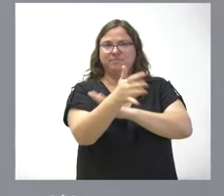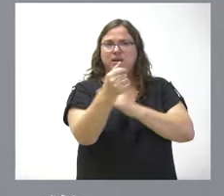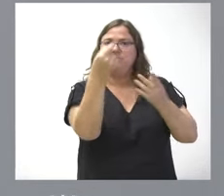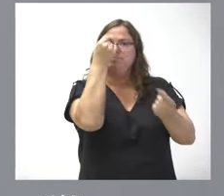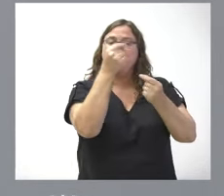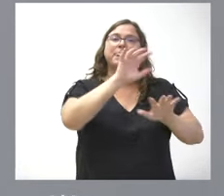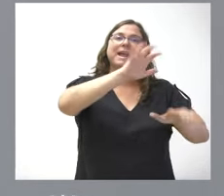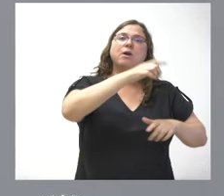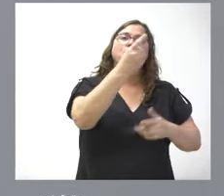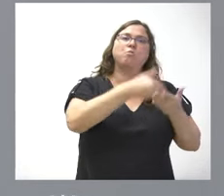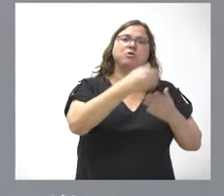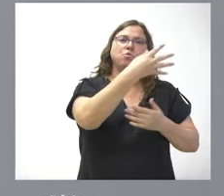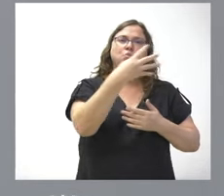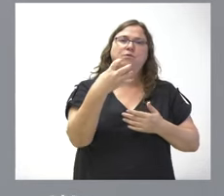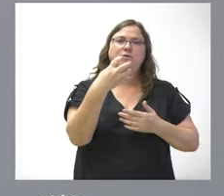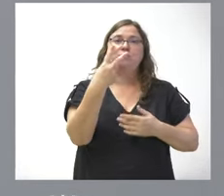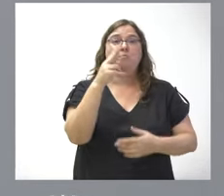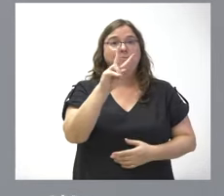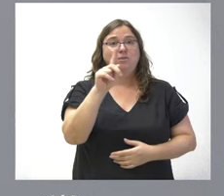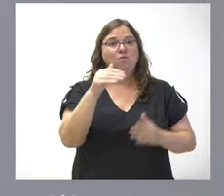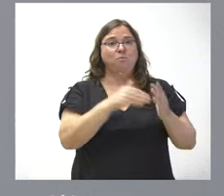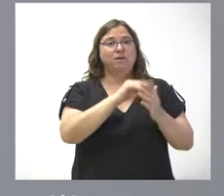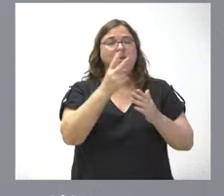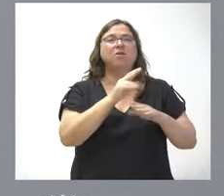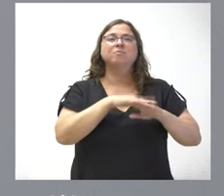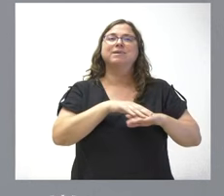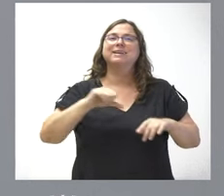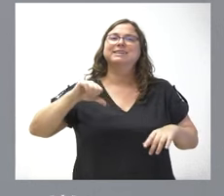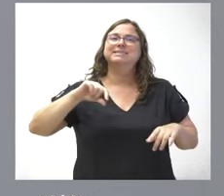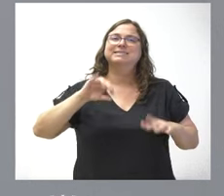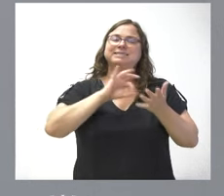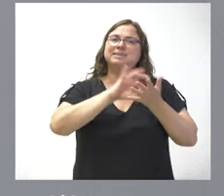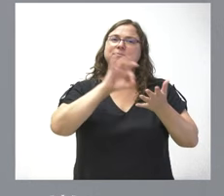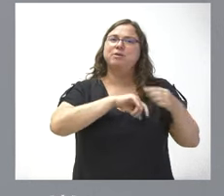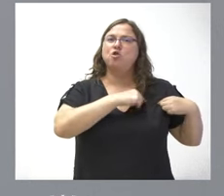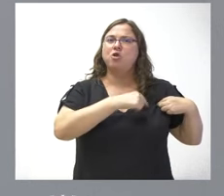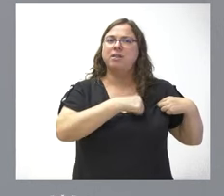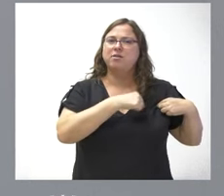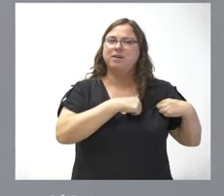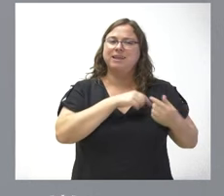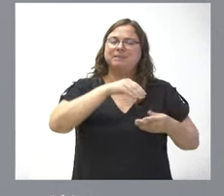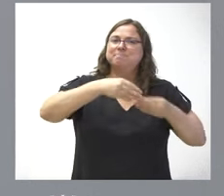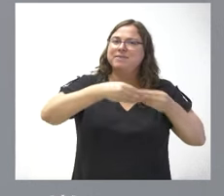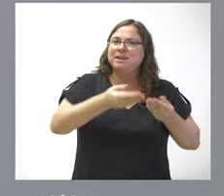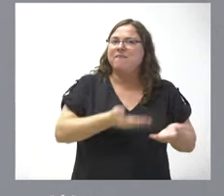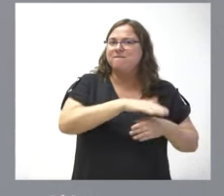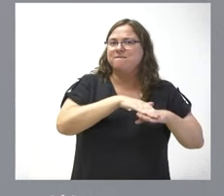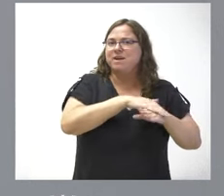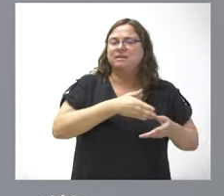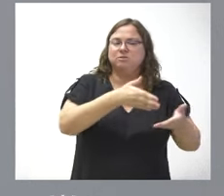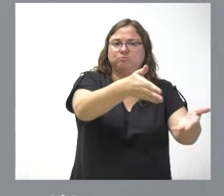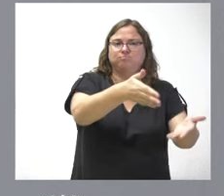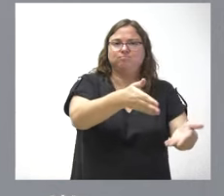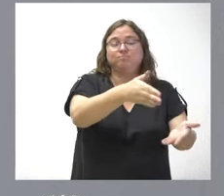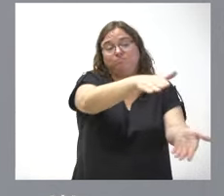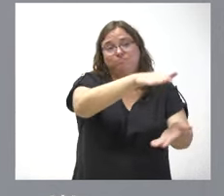León 1,421 para dotar al servicio de cardiología del material imprescindible para prestar la asistencia sanitaria que tiene que